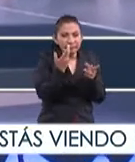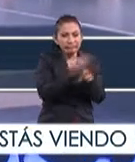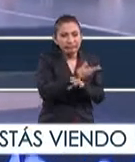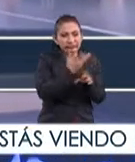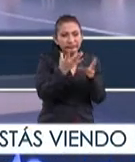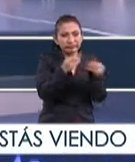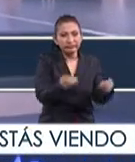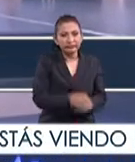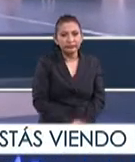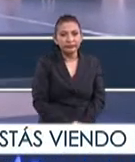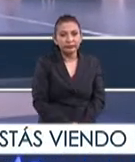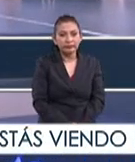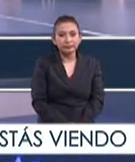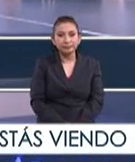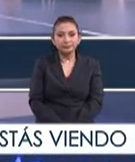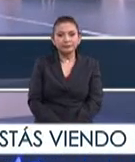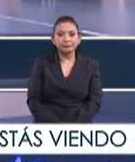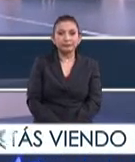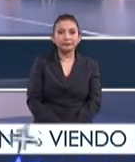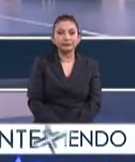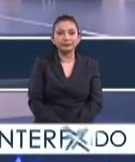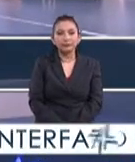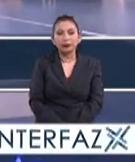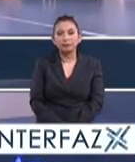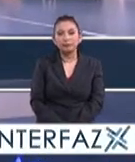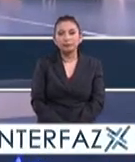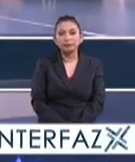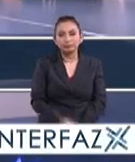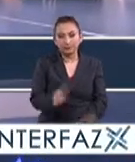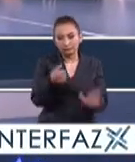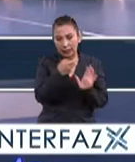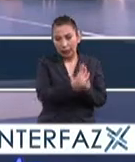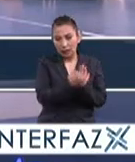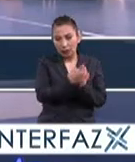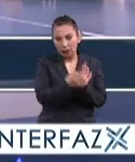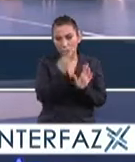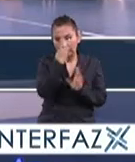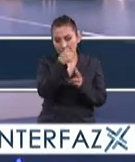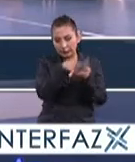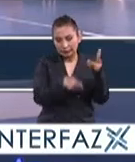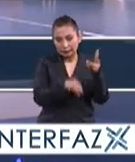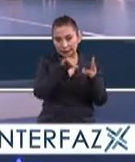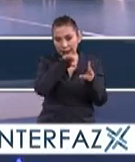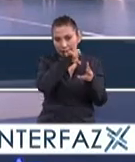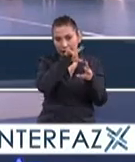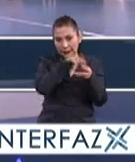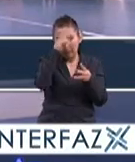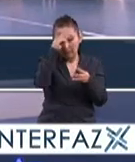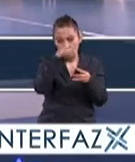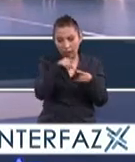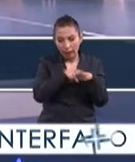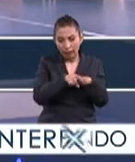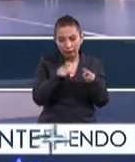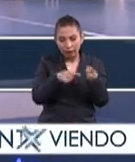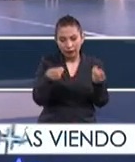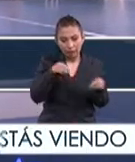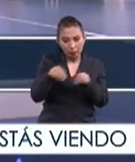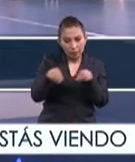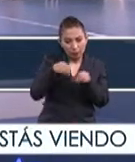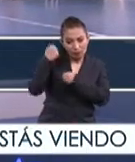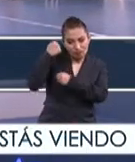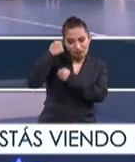eventos paradigmáticos. Claro, pues la pieza se basa en 3 ejes, es la memoria, los